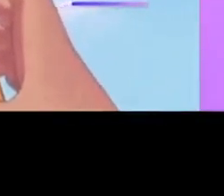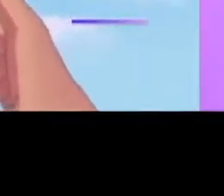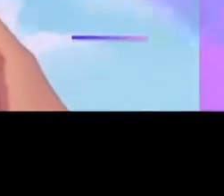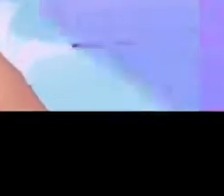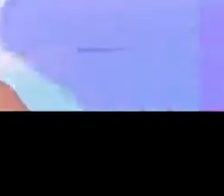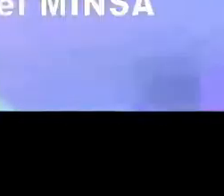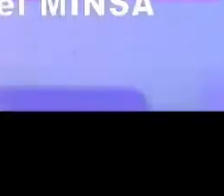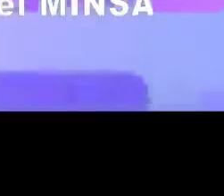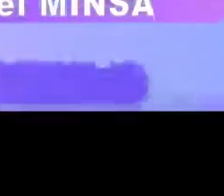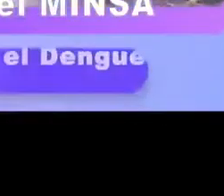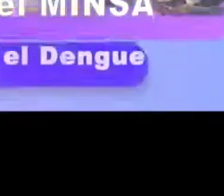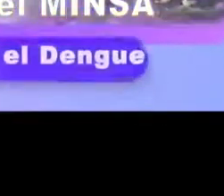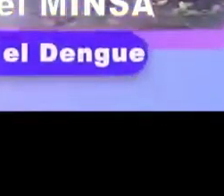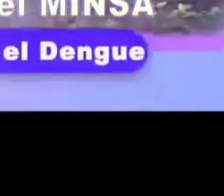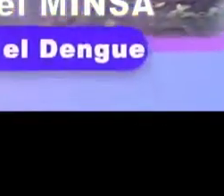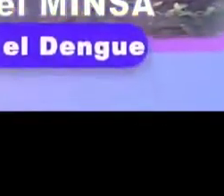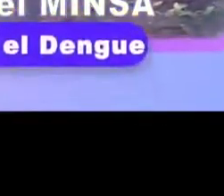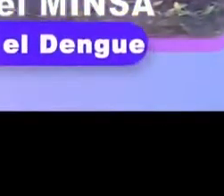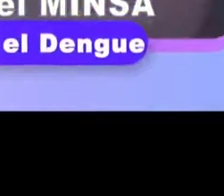manténlos tapados.